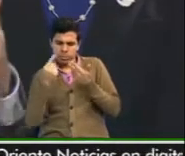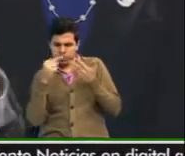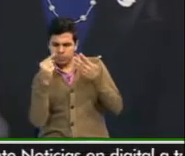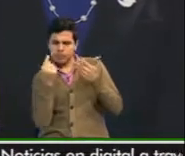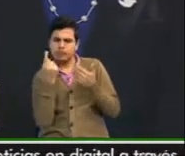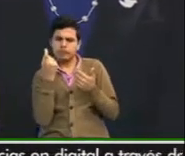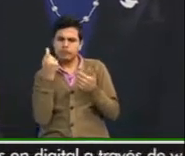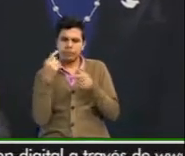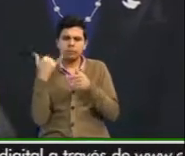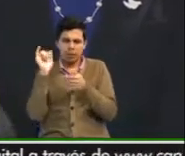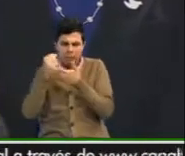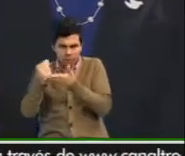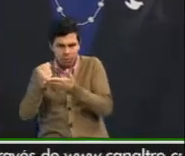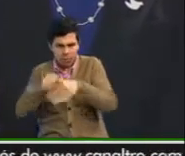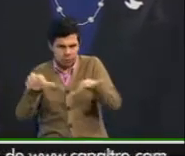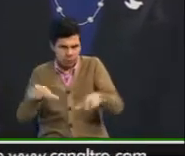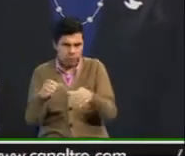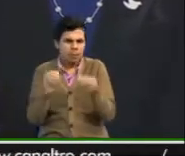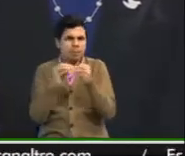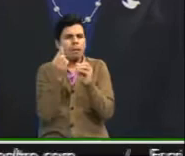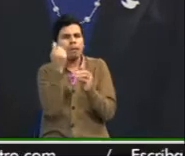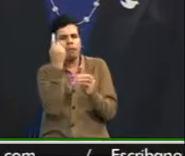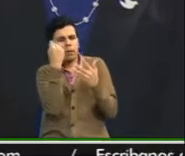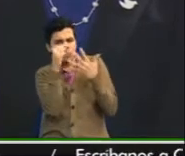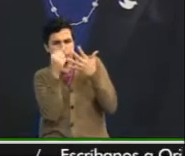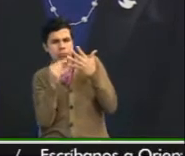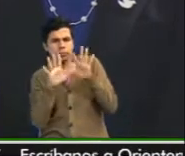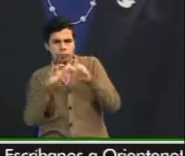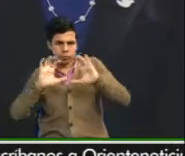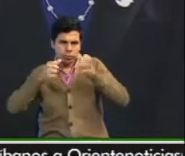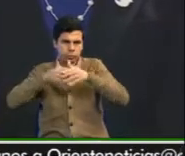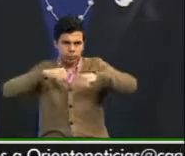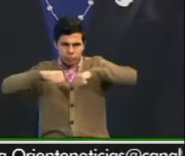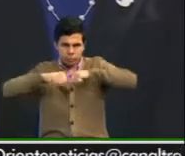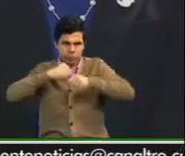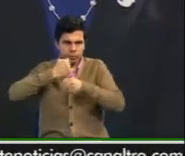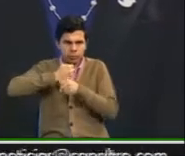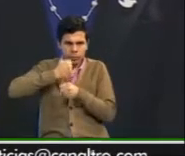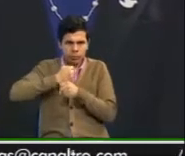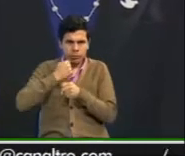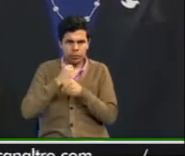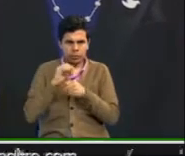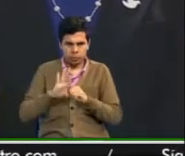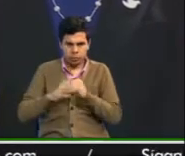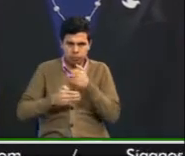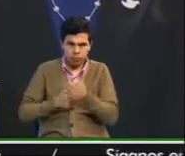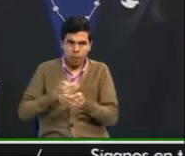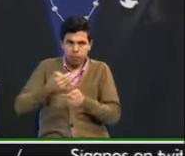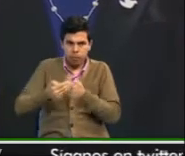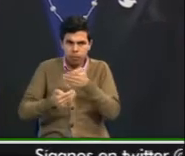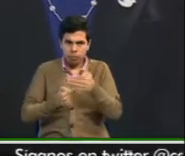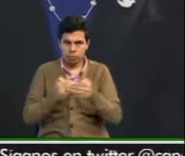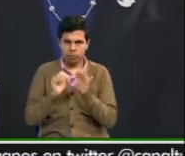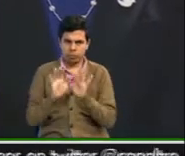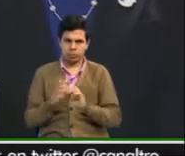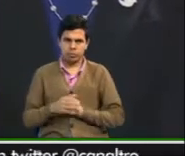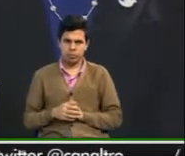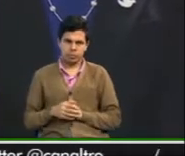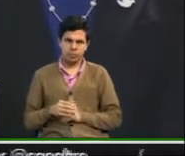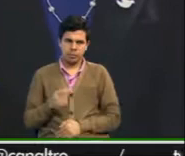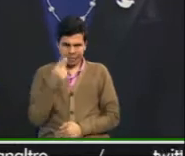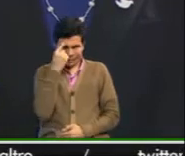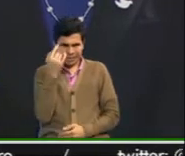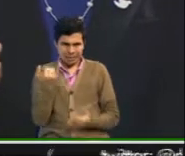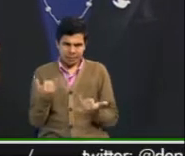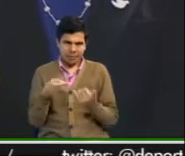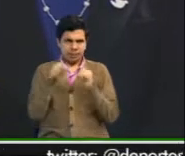falta por hacer y la organización que está al frente de ese proceso son medidas para